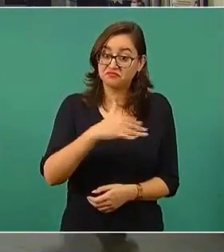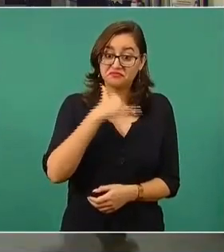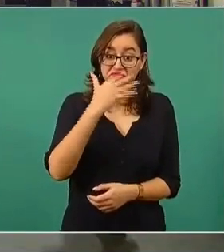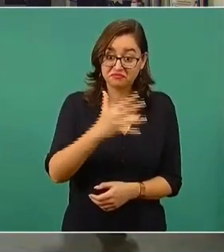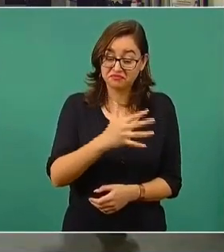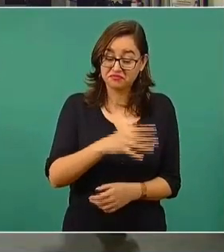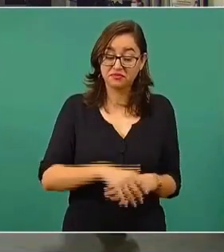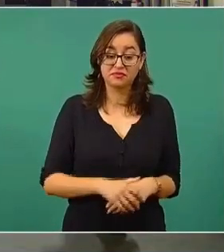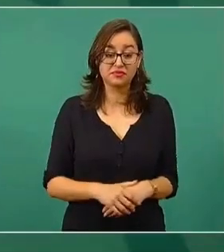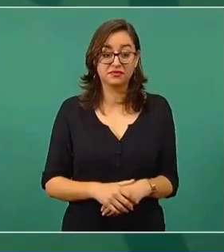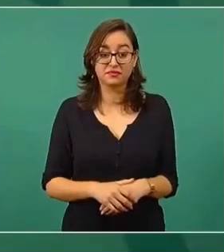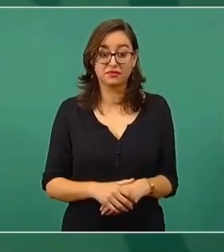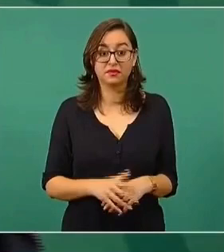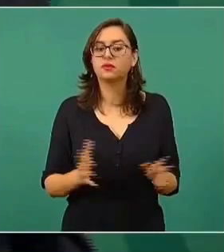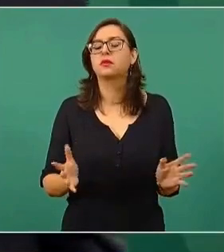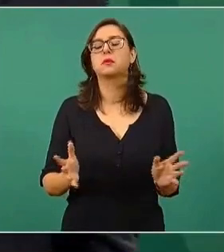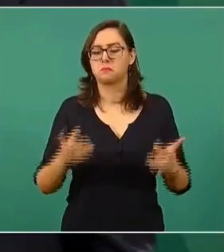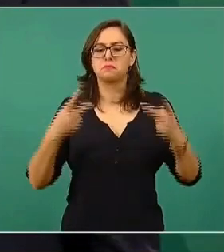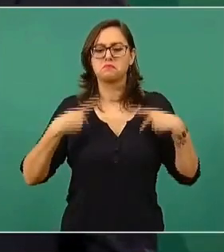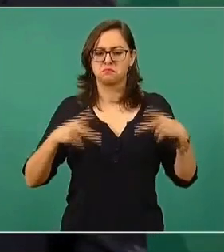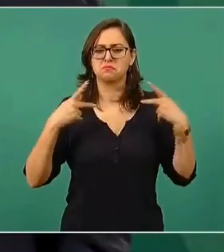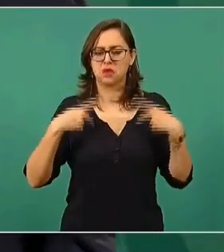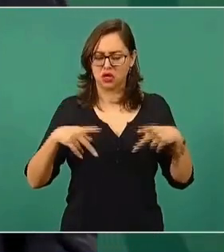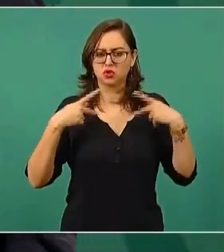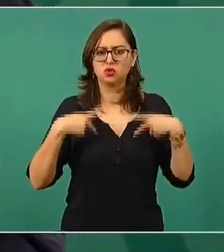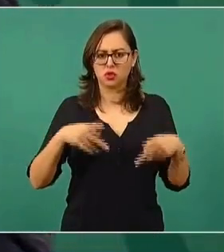Y no estoy descalificando a los científicos,